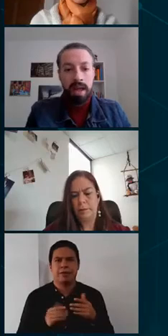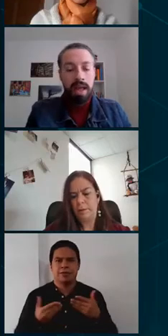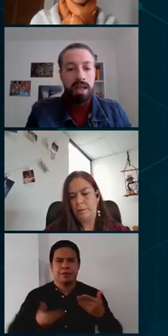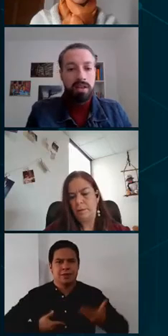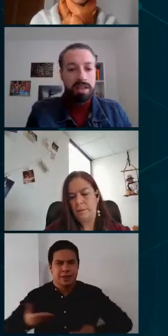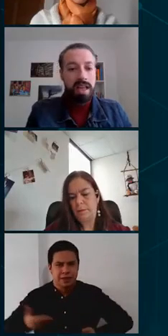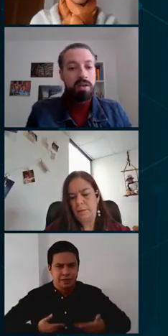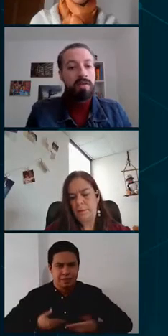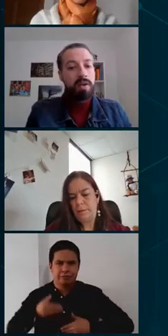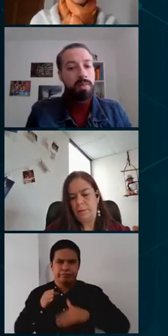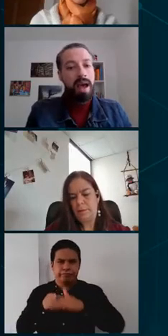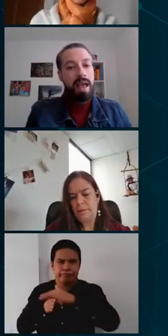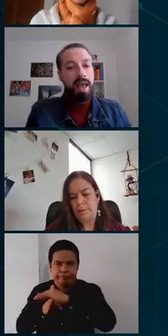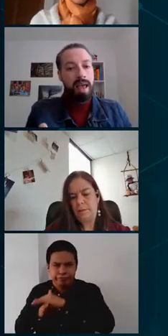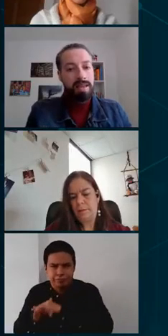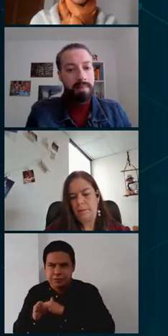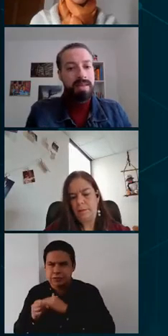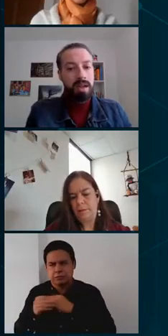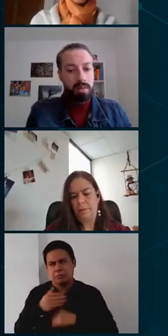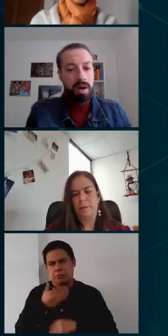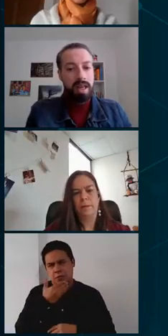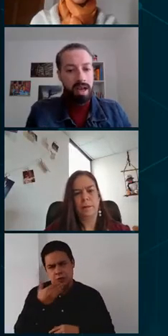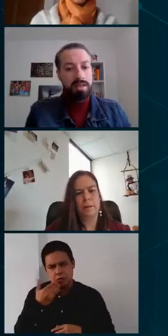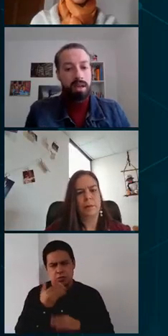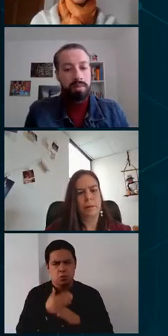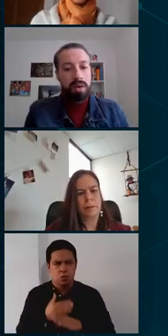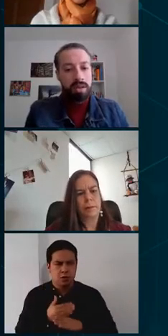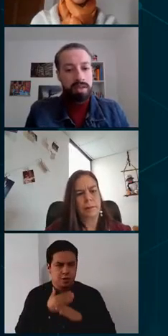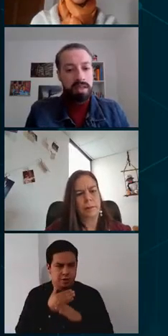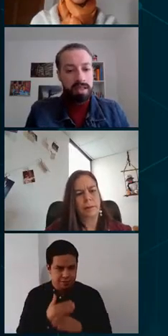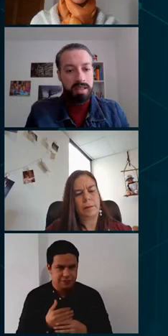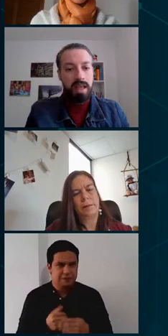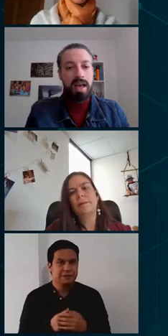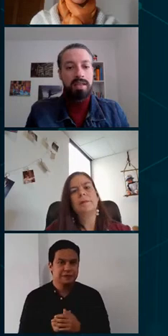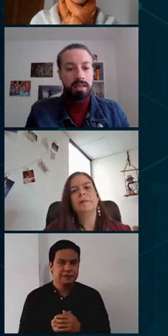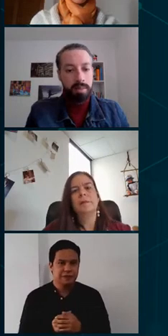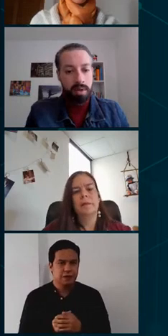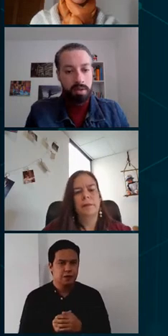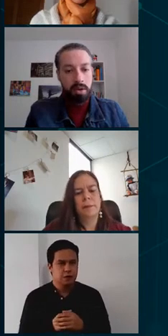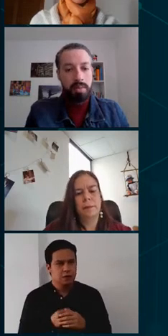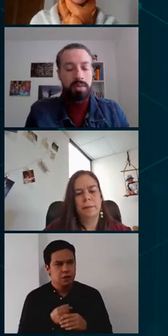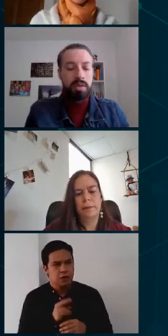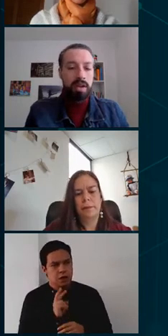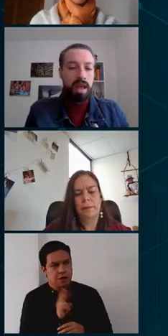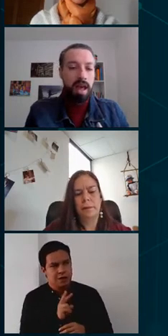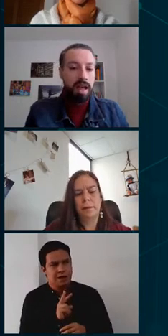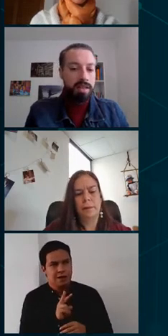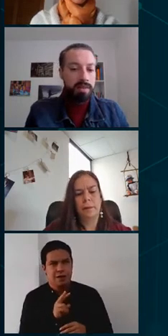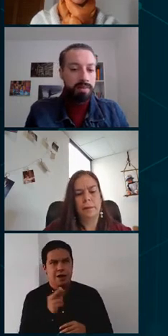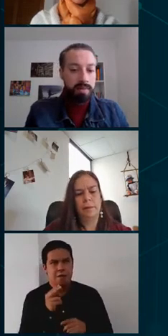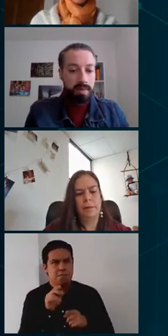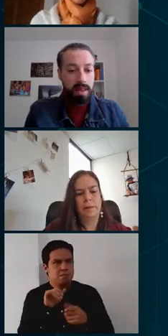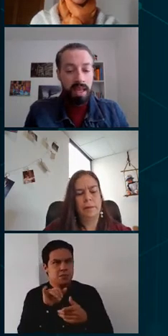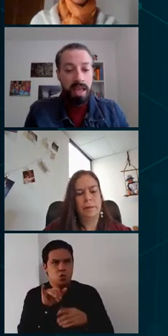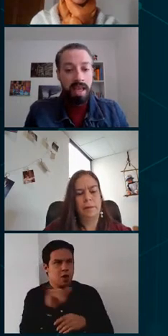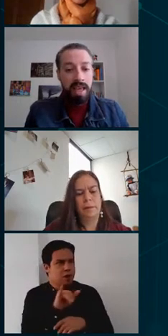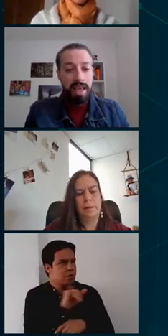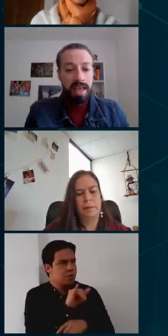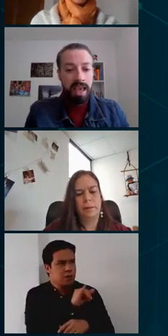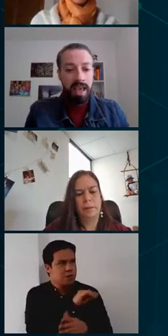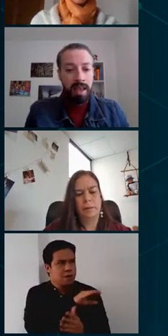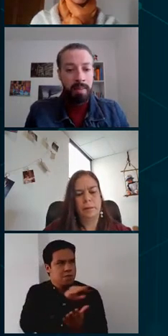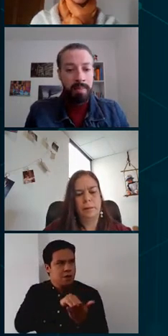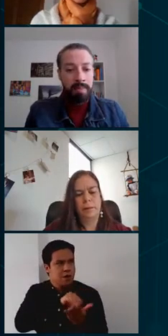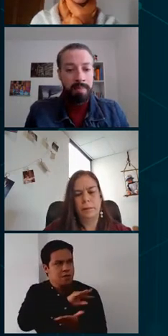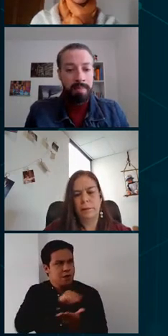ropa. Entonces, de alguna forma, es empezar como a decantar un poquito esas necesidades, esas oportunidades